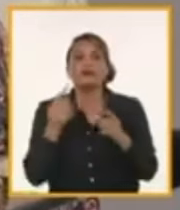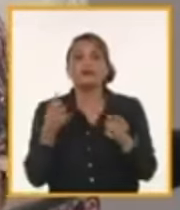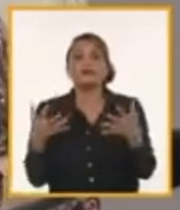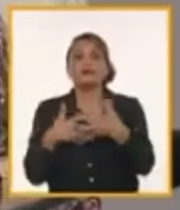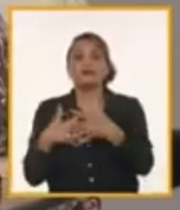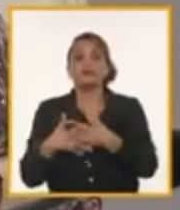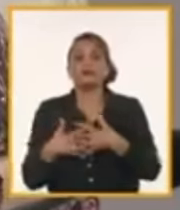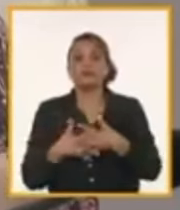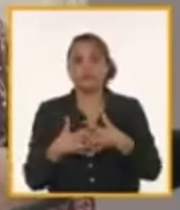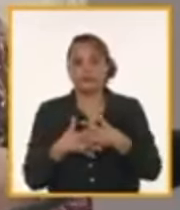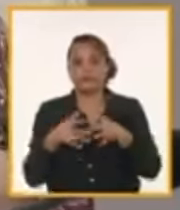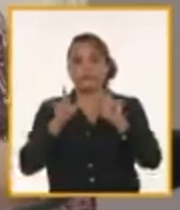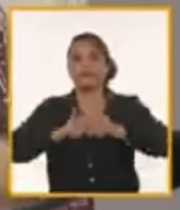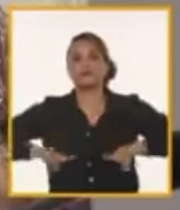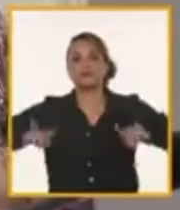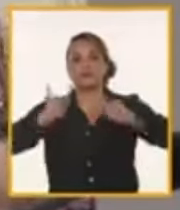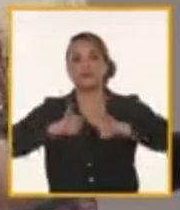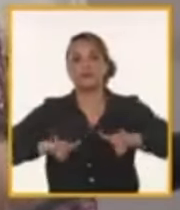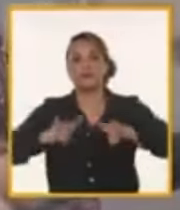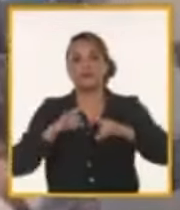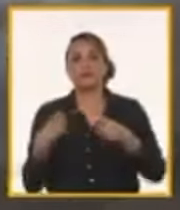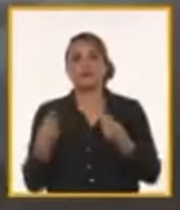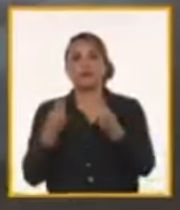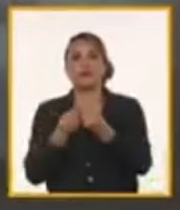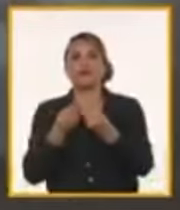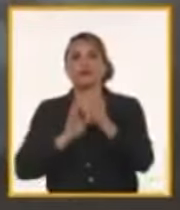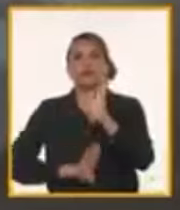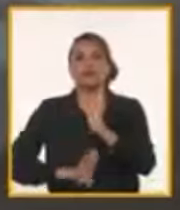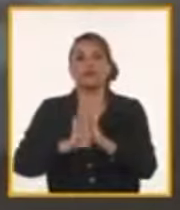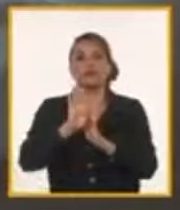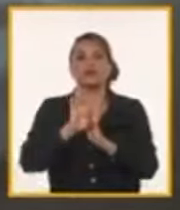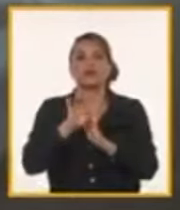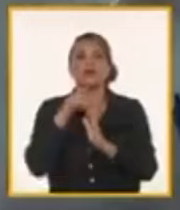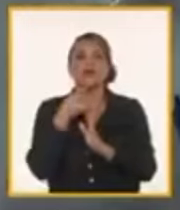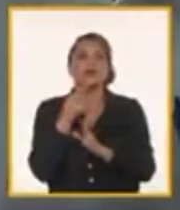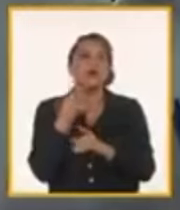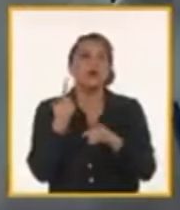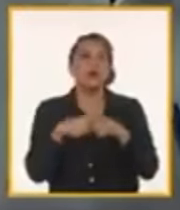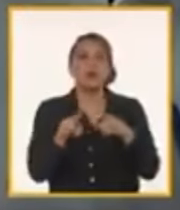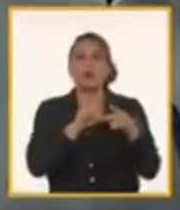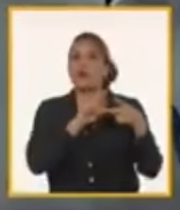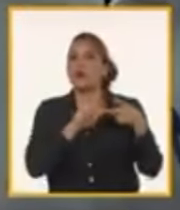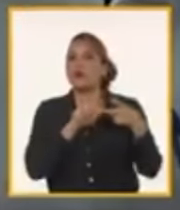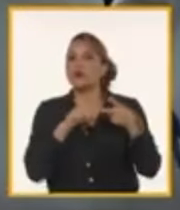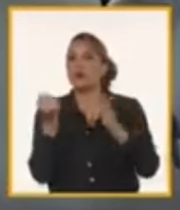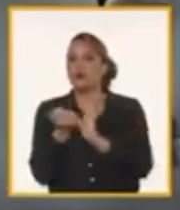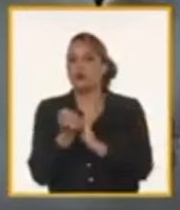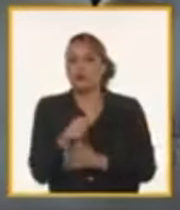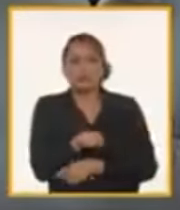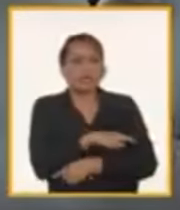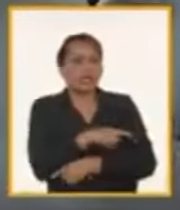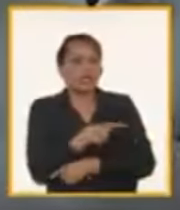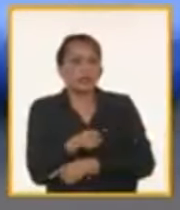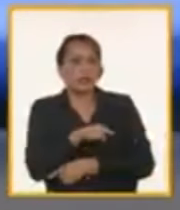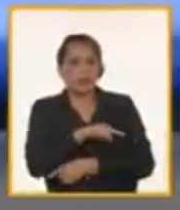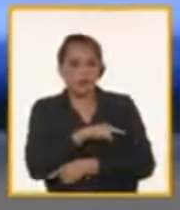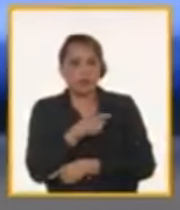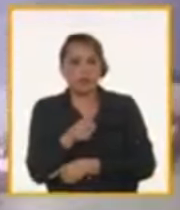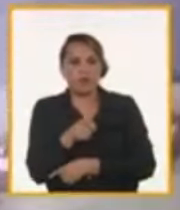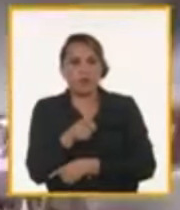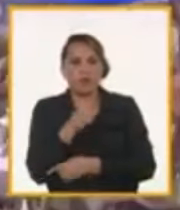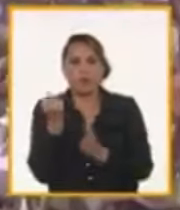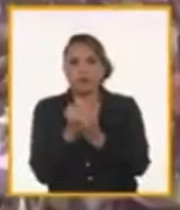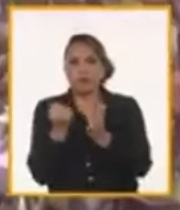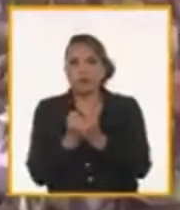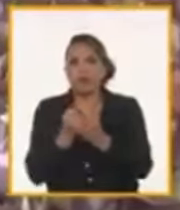las universidades con el desarrollo sostenible y Tenemos uno que se aprobó muy recientemente eh debe